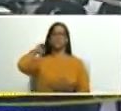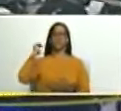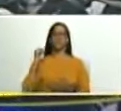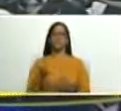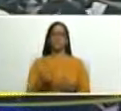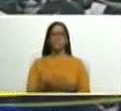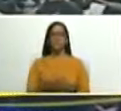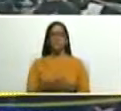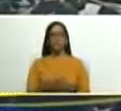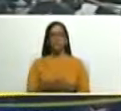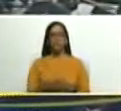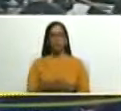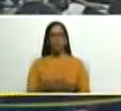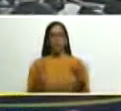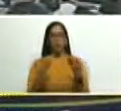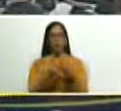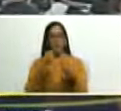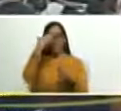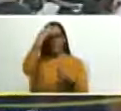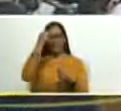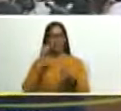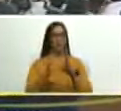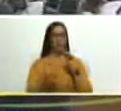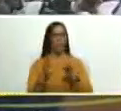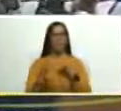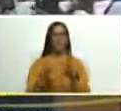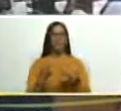Acompáñame, Héctor, allá al frente, conversadito.